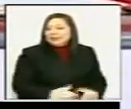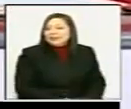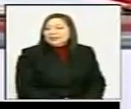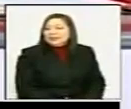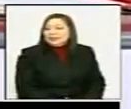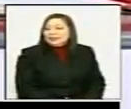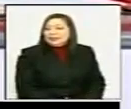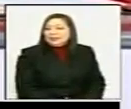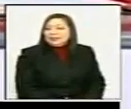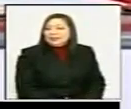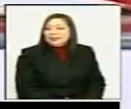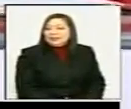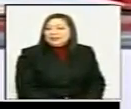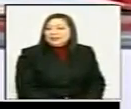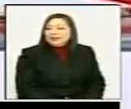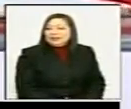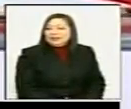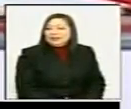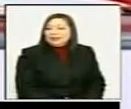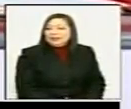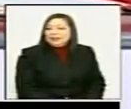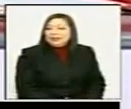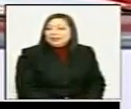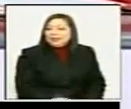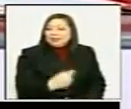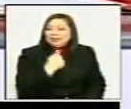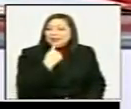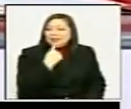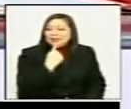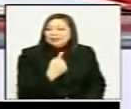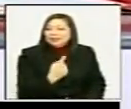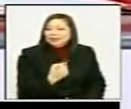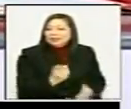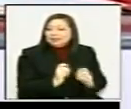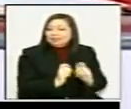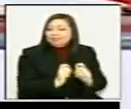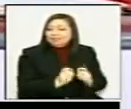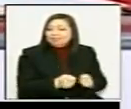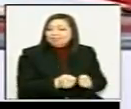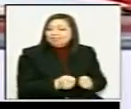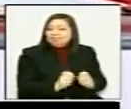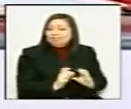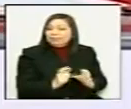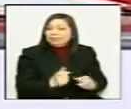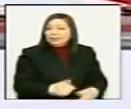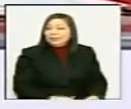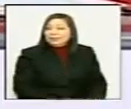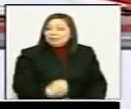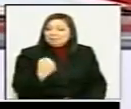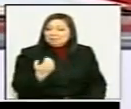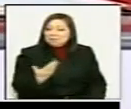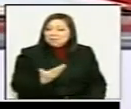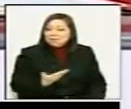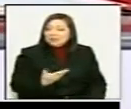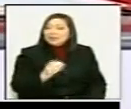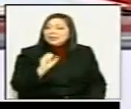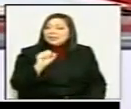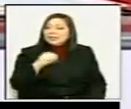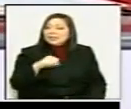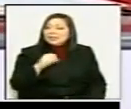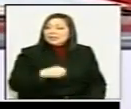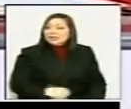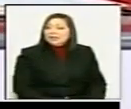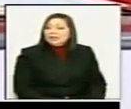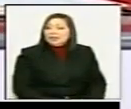Muy bien, se dice que he demorado en responder. Muy bien, sí,